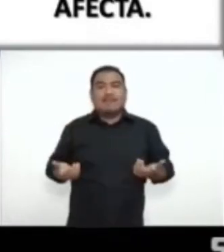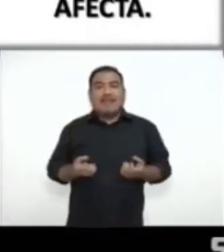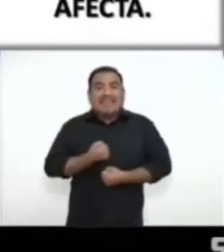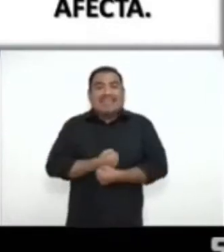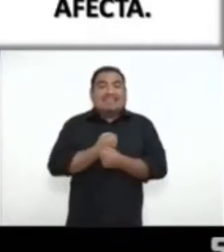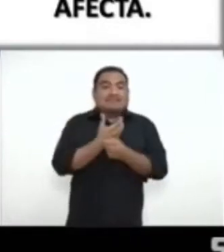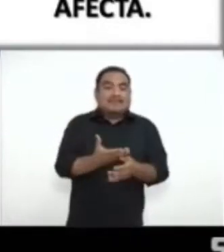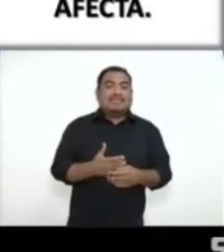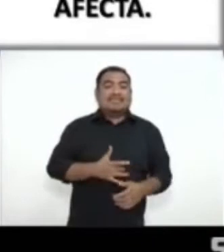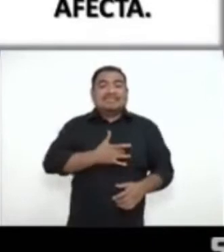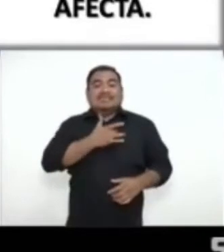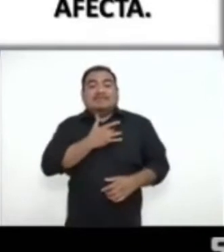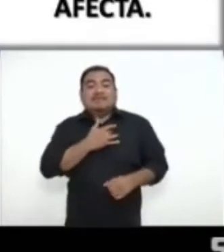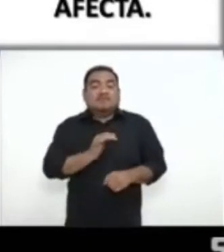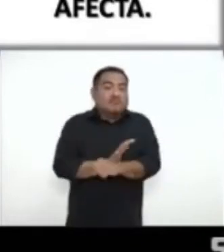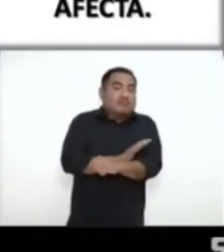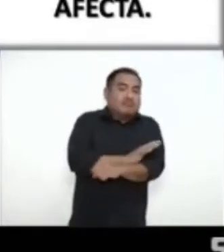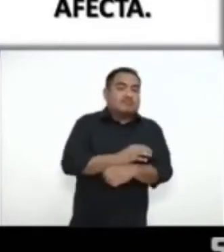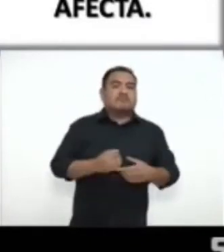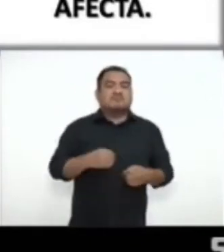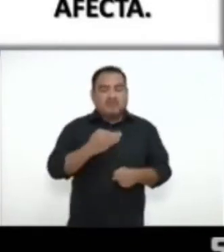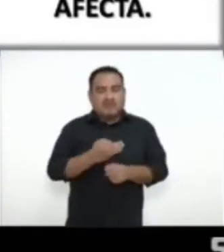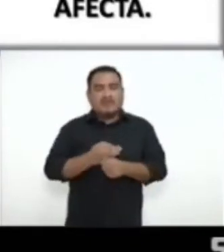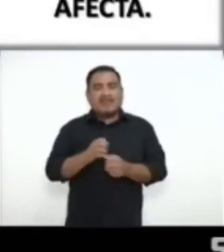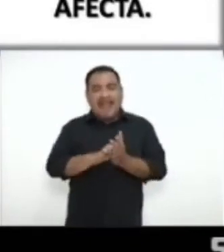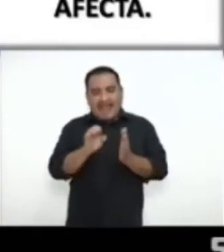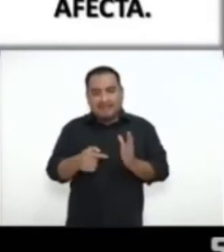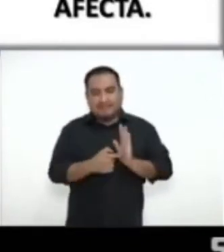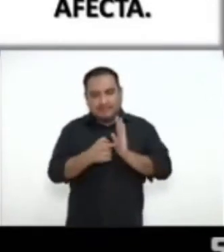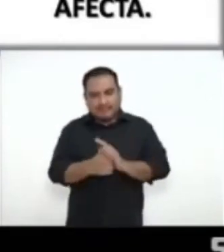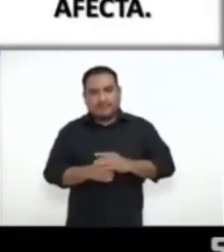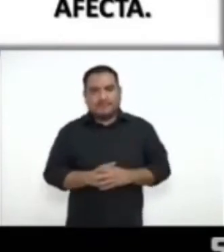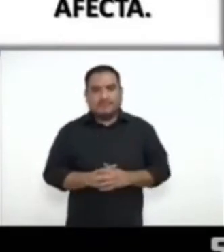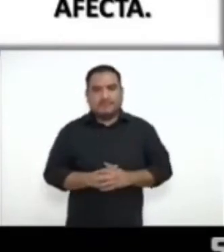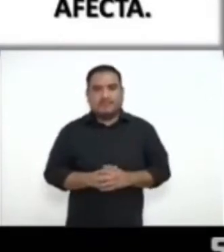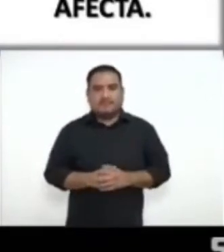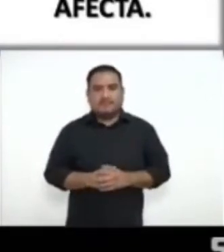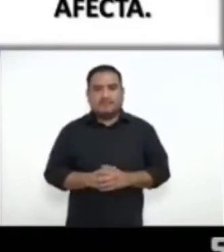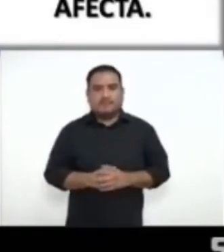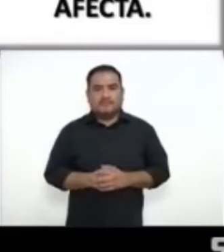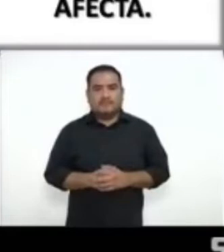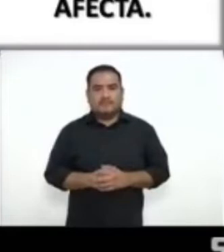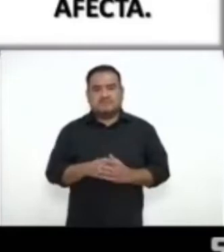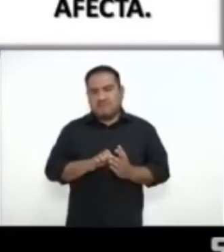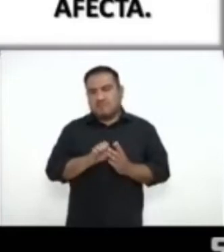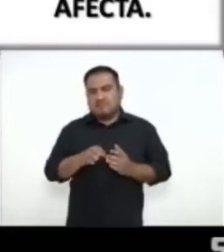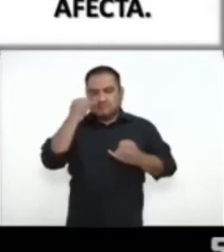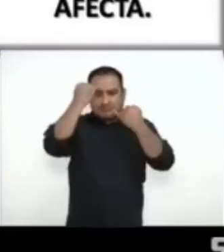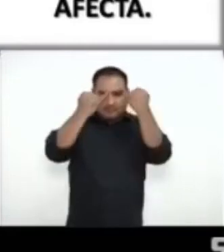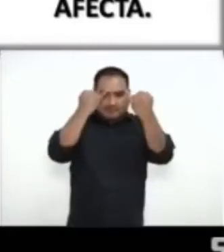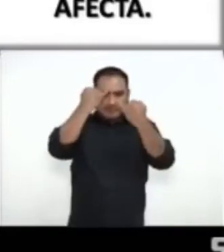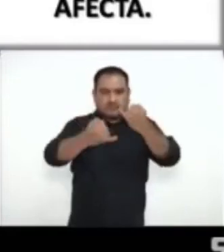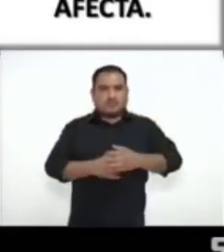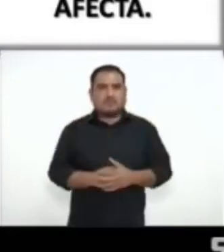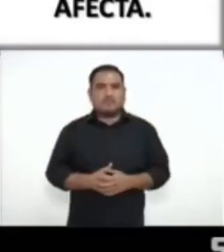bien, para que ahorita ustedes conecten con eso. Vamos a imaginar